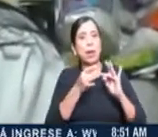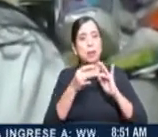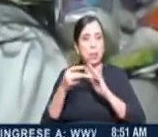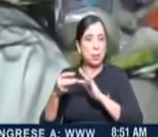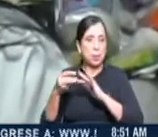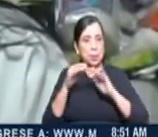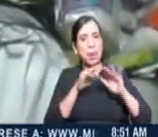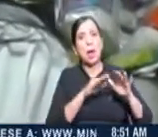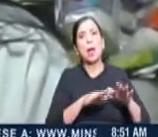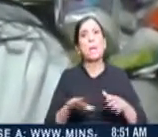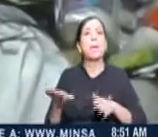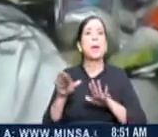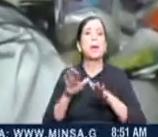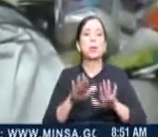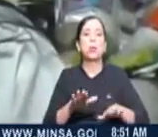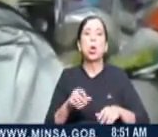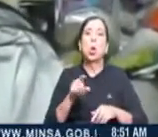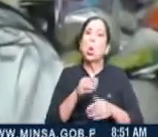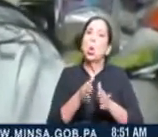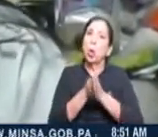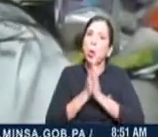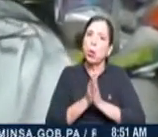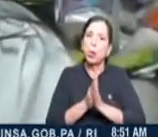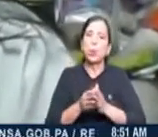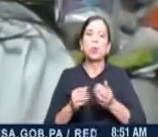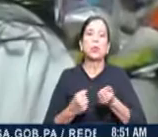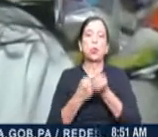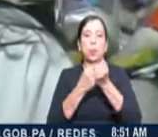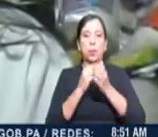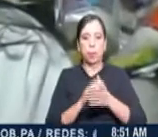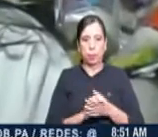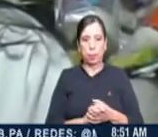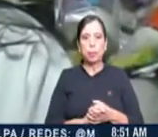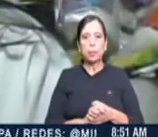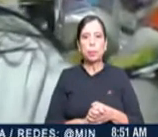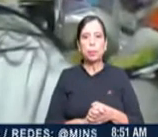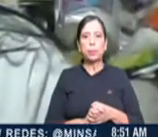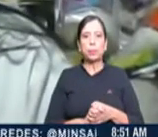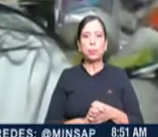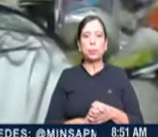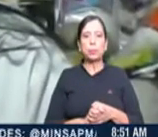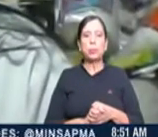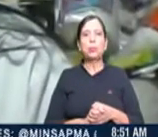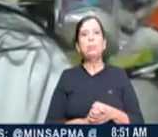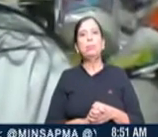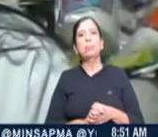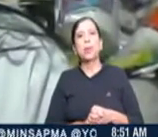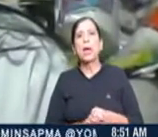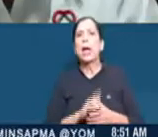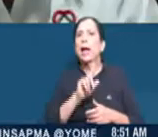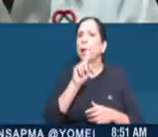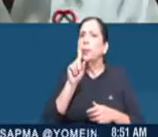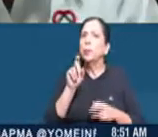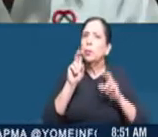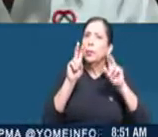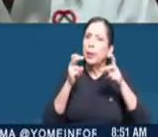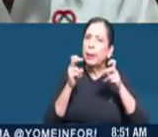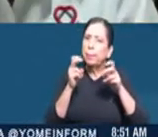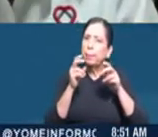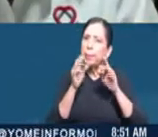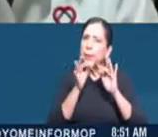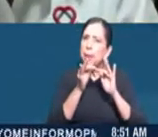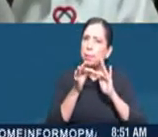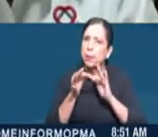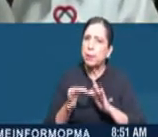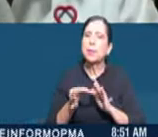muy específicos, lo que ellos nos solicitan, nosotros estamos de apoyarlos. Hay un caso particular que producción